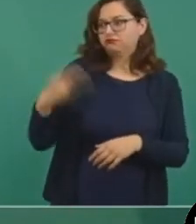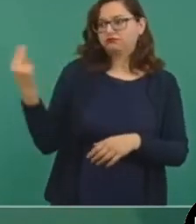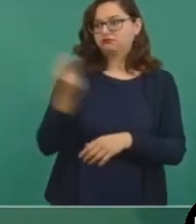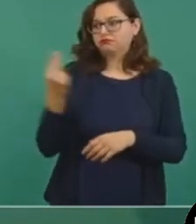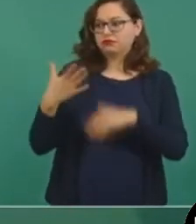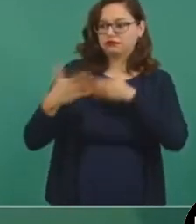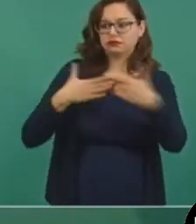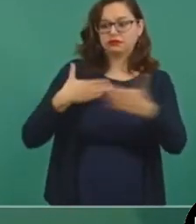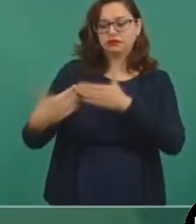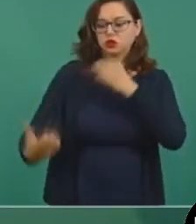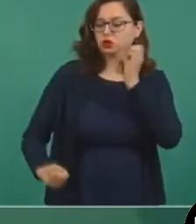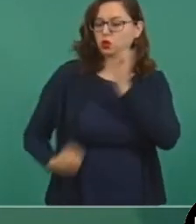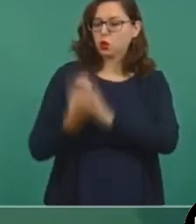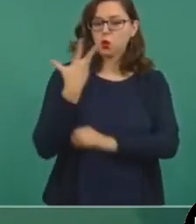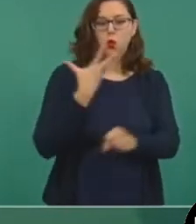equipos,